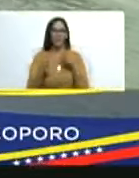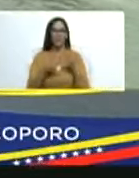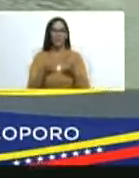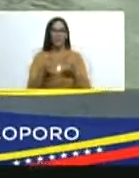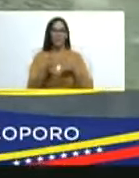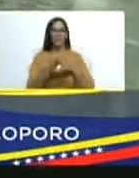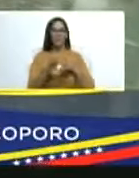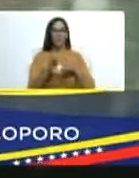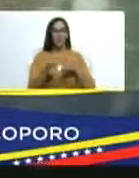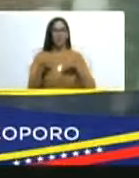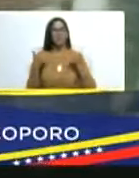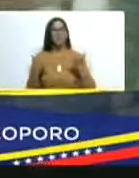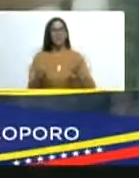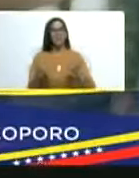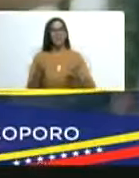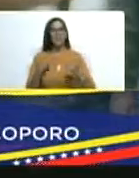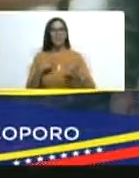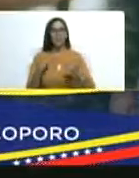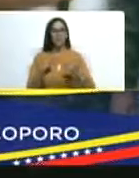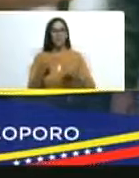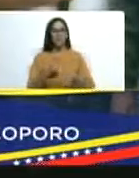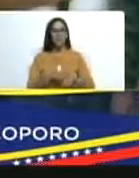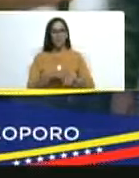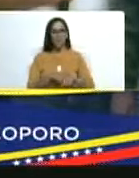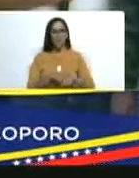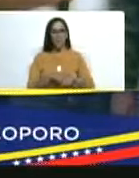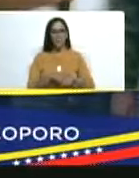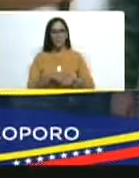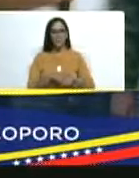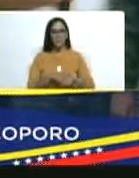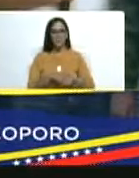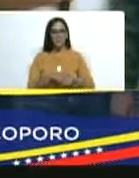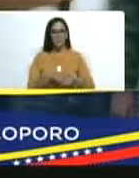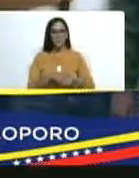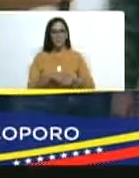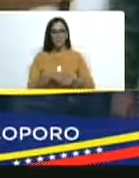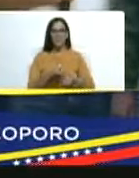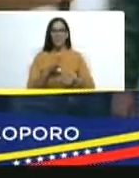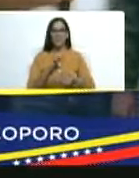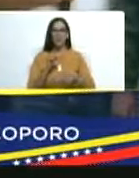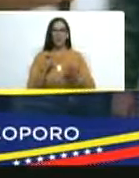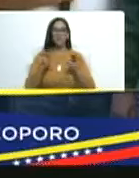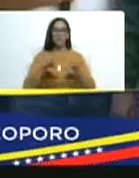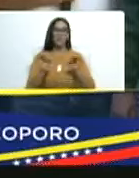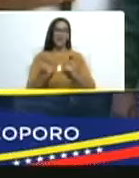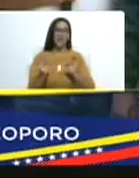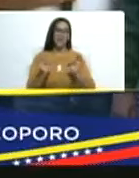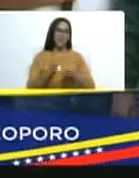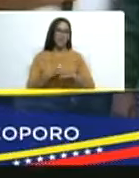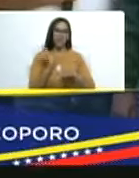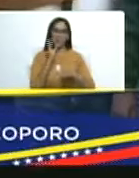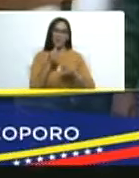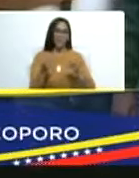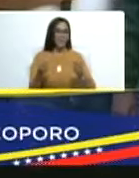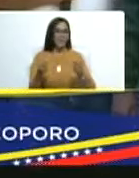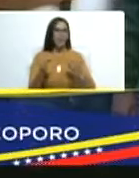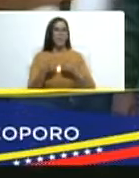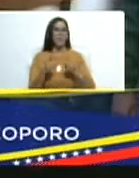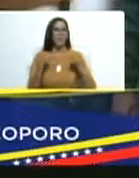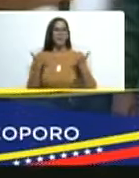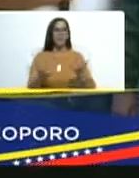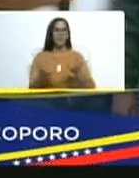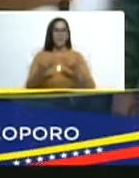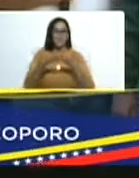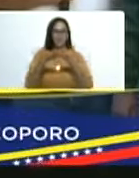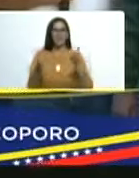municipios, ya que contaban los tiempos sin sembrar nada porque no había dinero. Pero ya se nos